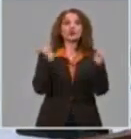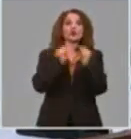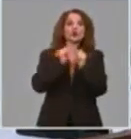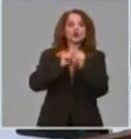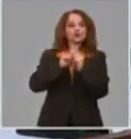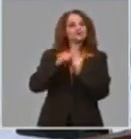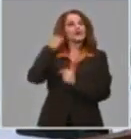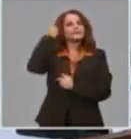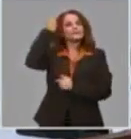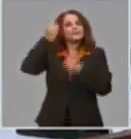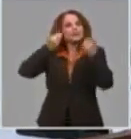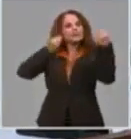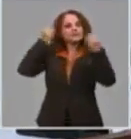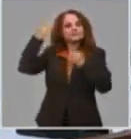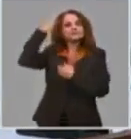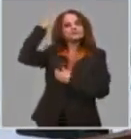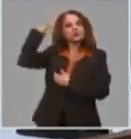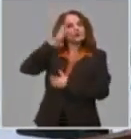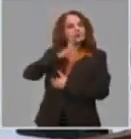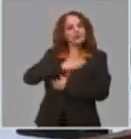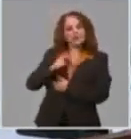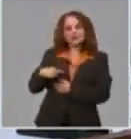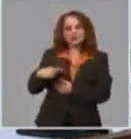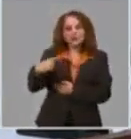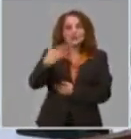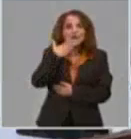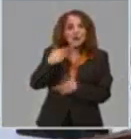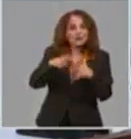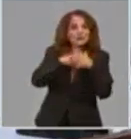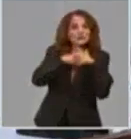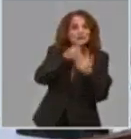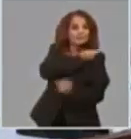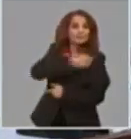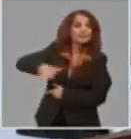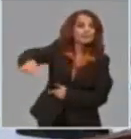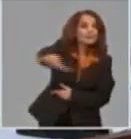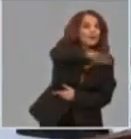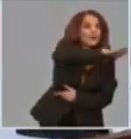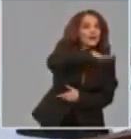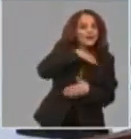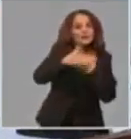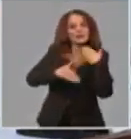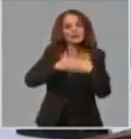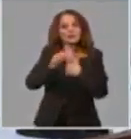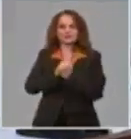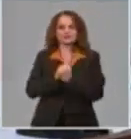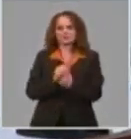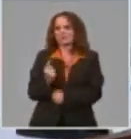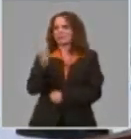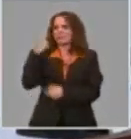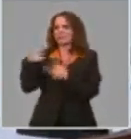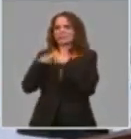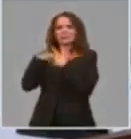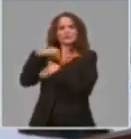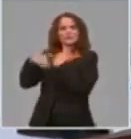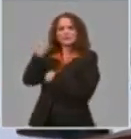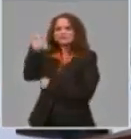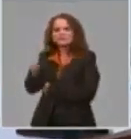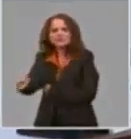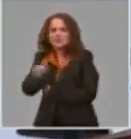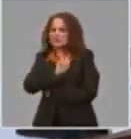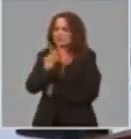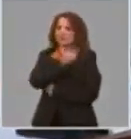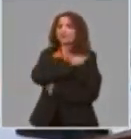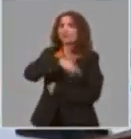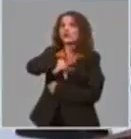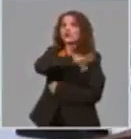se solucionan los problemas de todos y no de unos pocos. Por lo tanto, en ese actuar tan ético de la revolución no cabe que nosotros